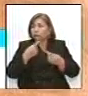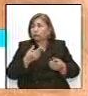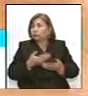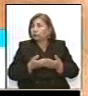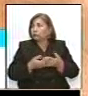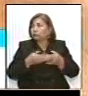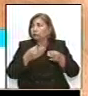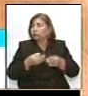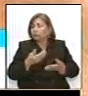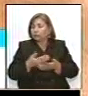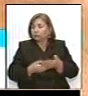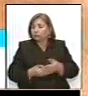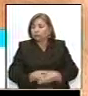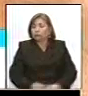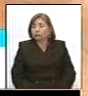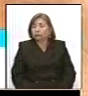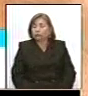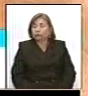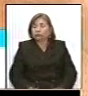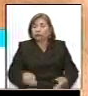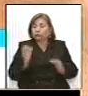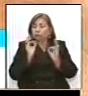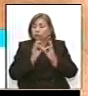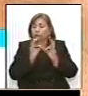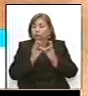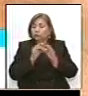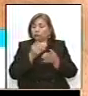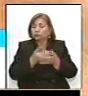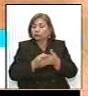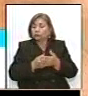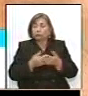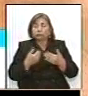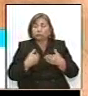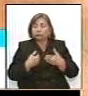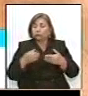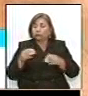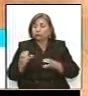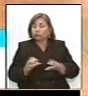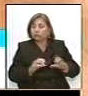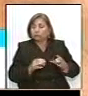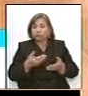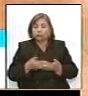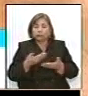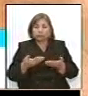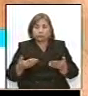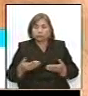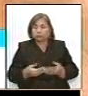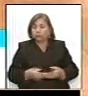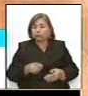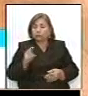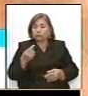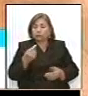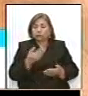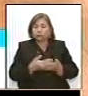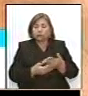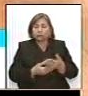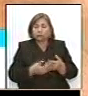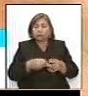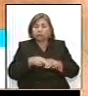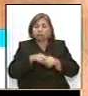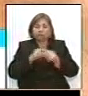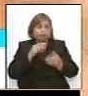cito textualmente, y es idéntico el texto, he tomado las acciones correctivas pertinentes y como primer paso he cesado al